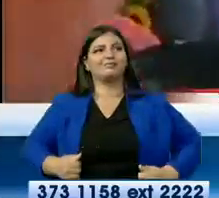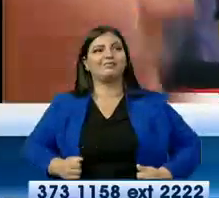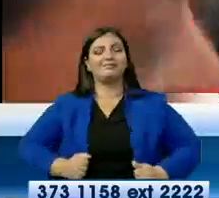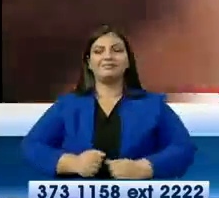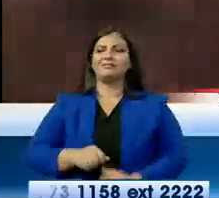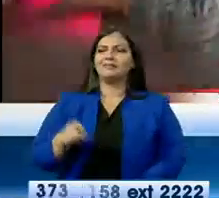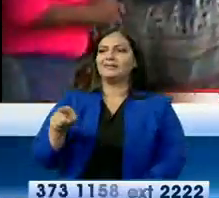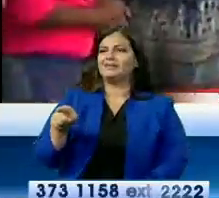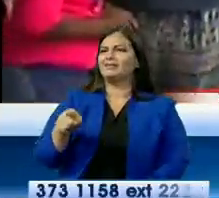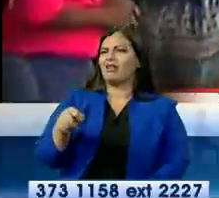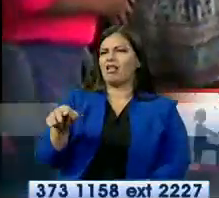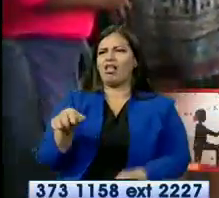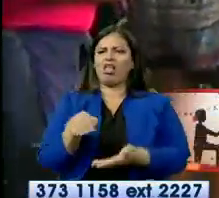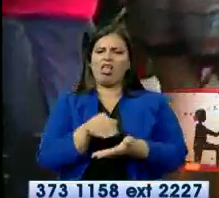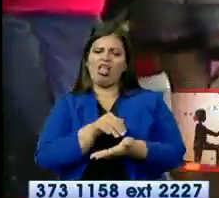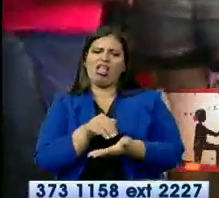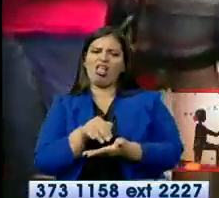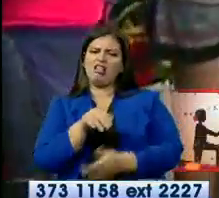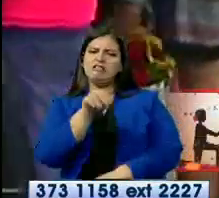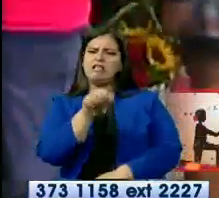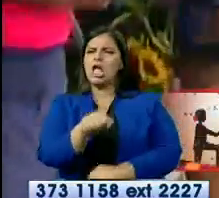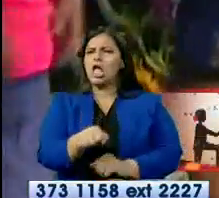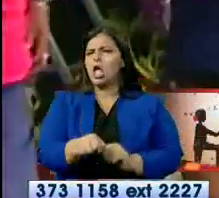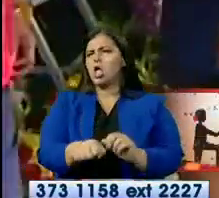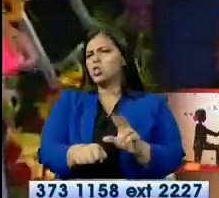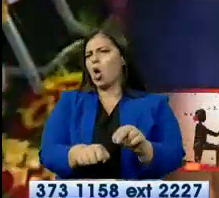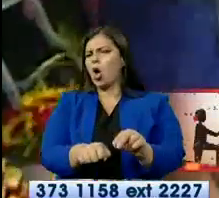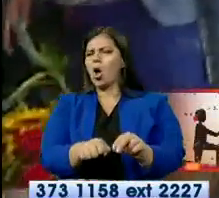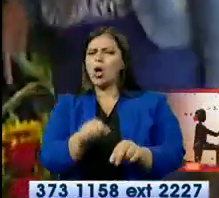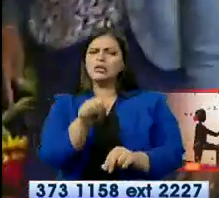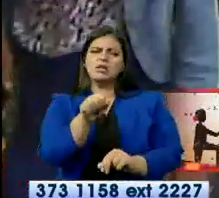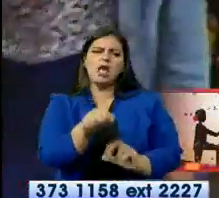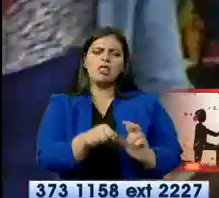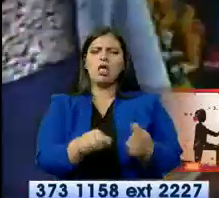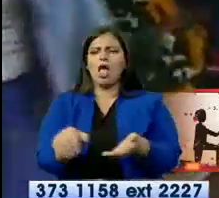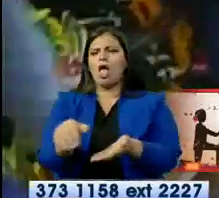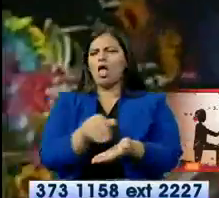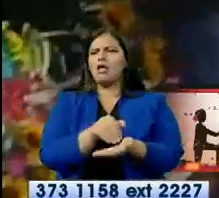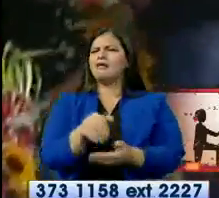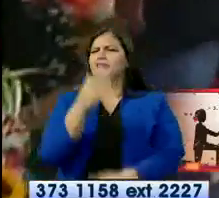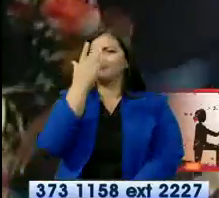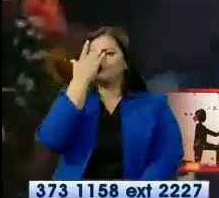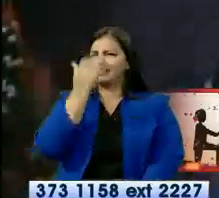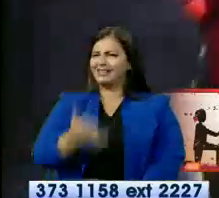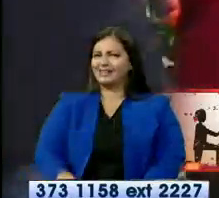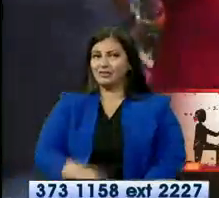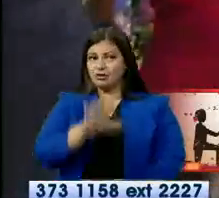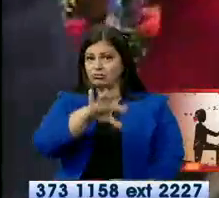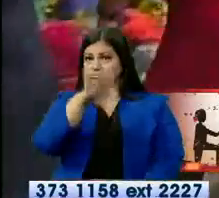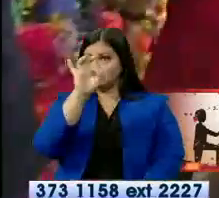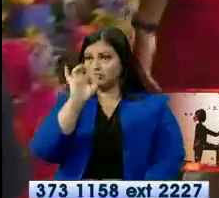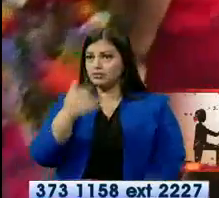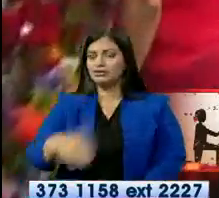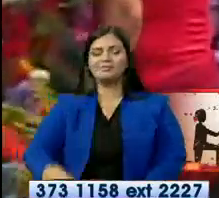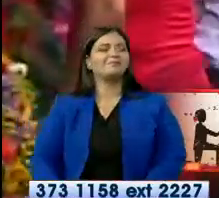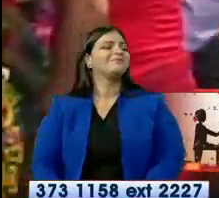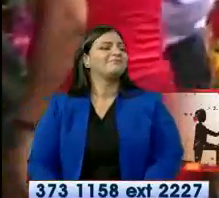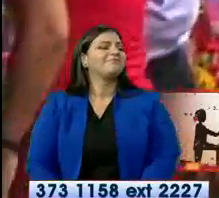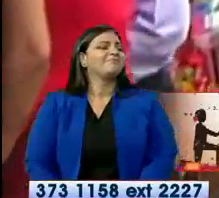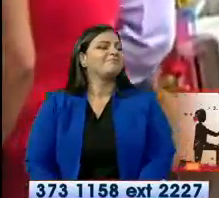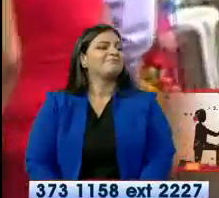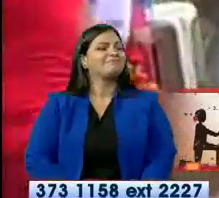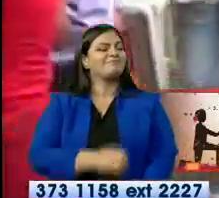días, caballero. ¿Ya eligió el ramito? Estoy, buenos días. ¿Cuánto tiempo tiene de noviazgo? Ya van para 10